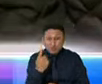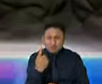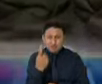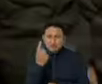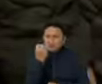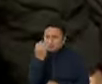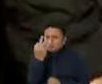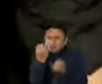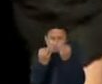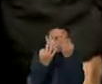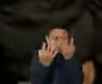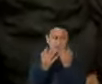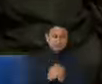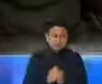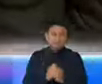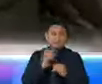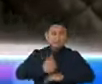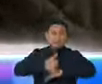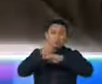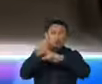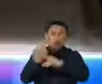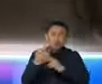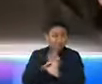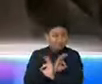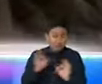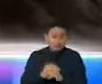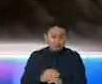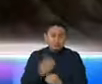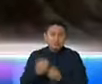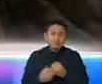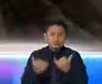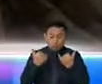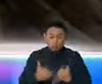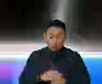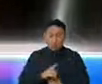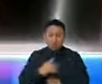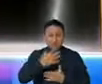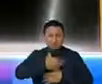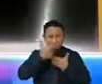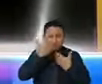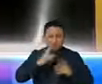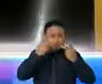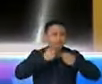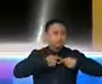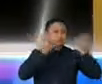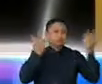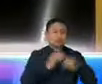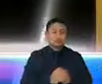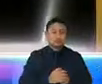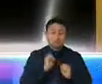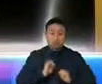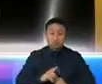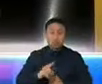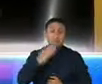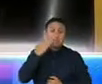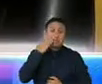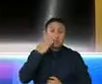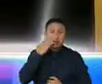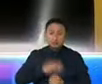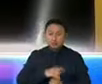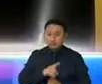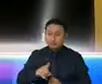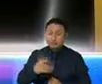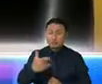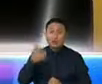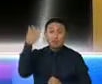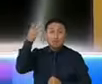Ante la falta de respuesta de la autoridad de la institución, decidieron hacer público el malestar, más cuando una madre denunció que el profesor de